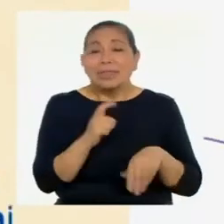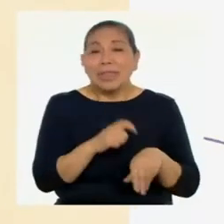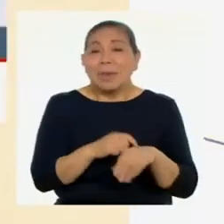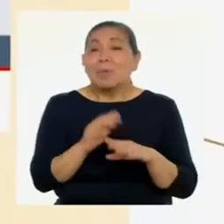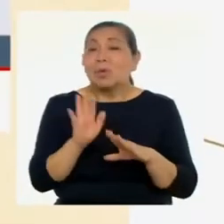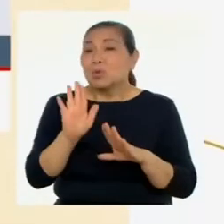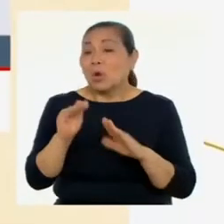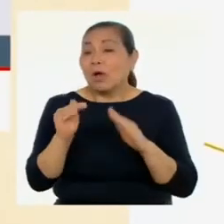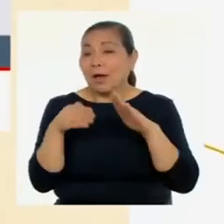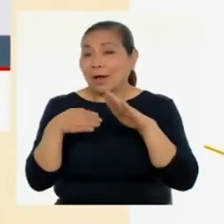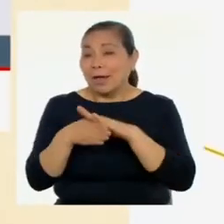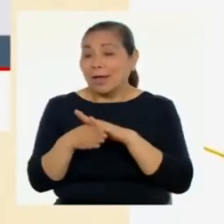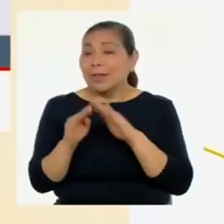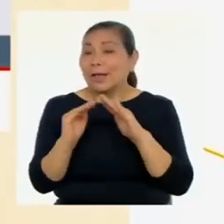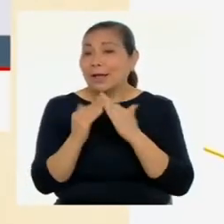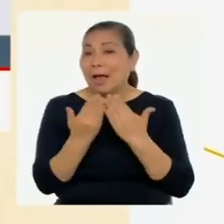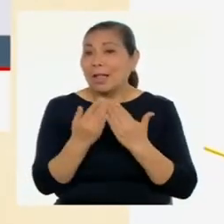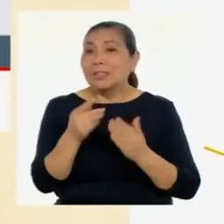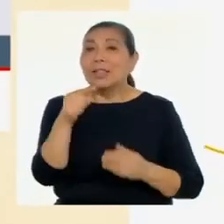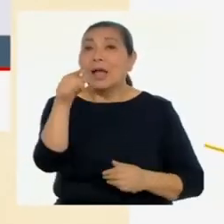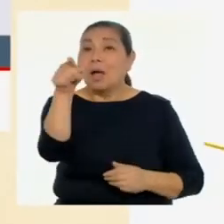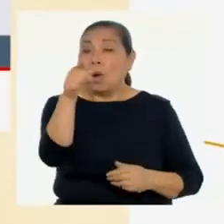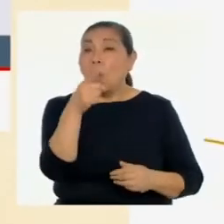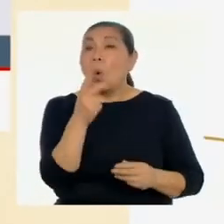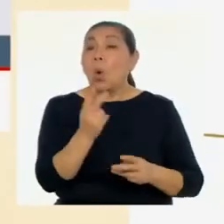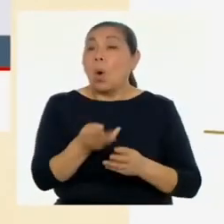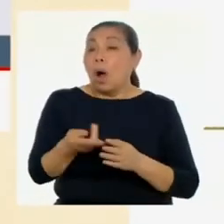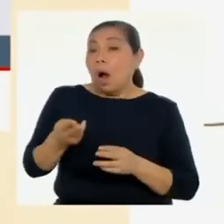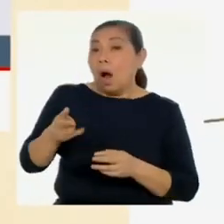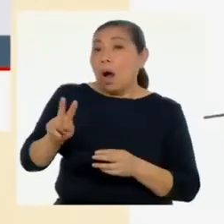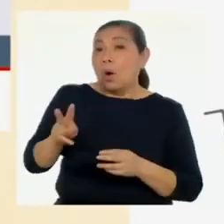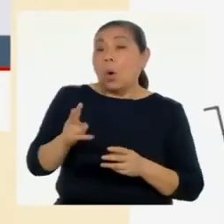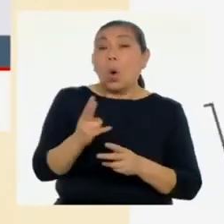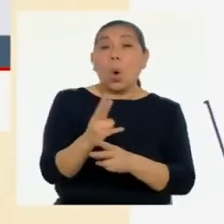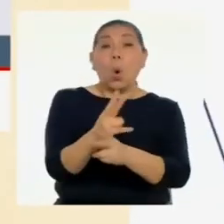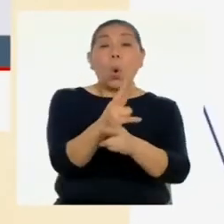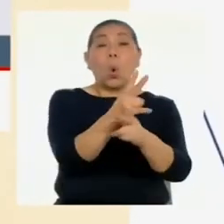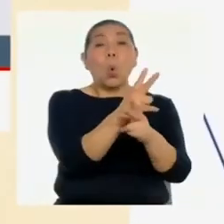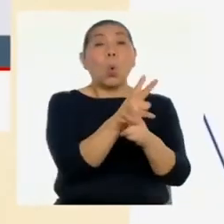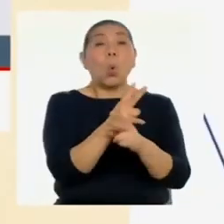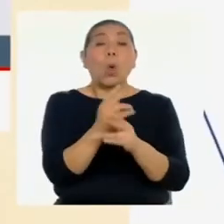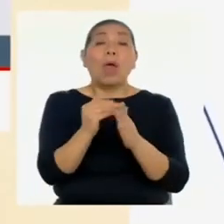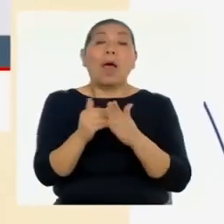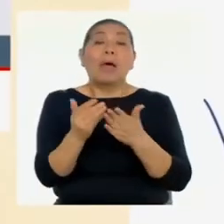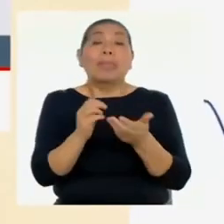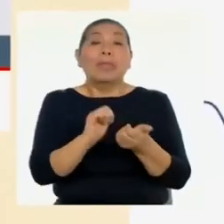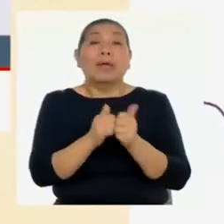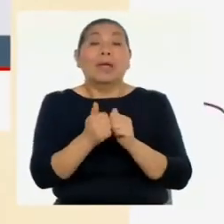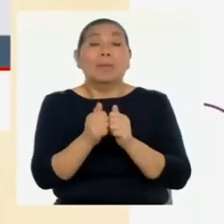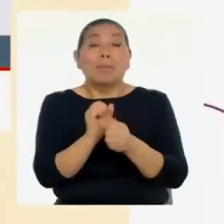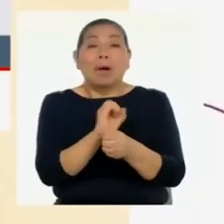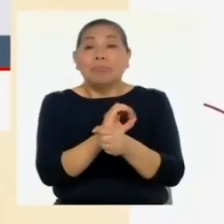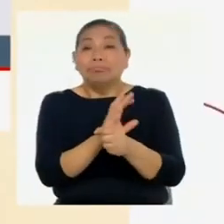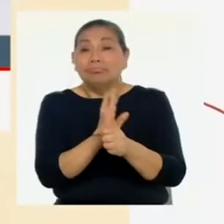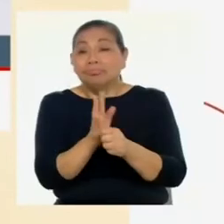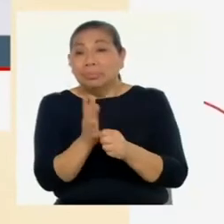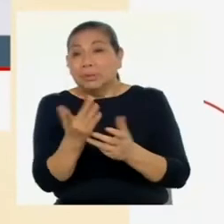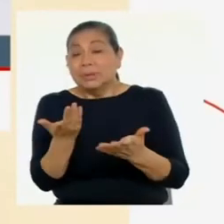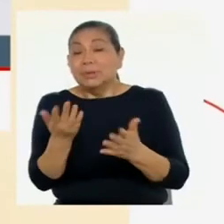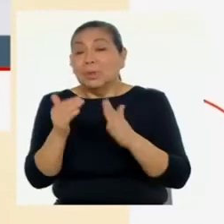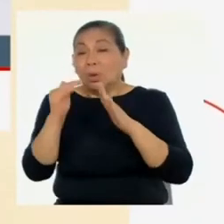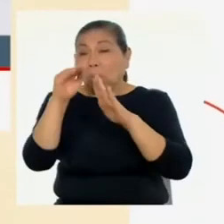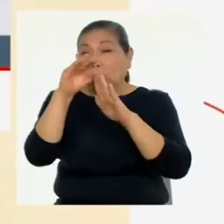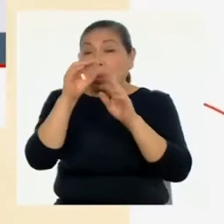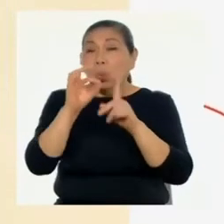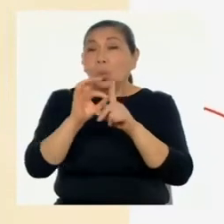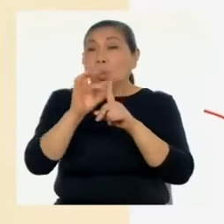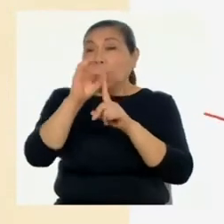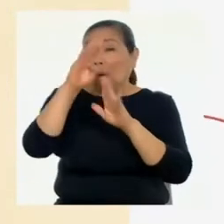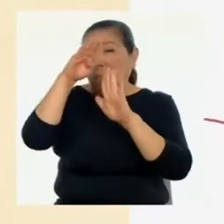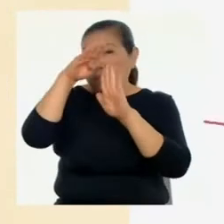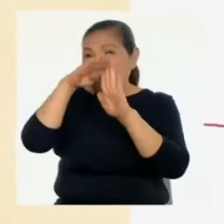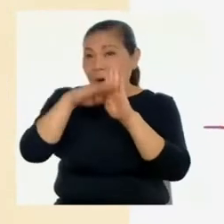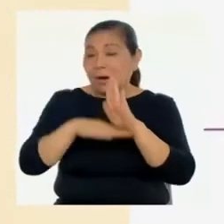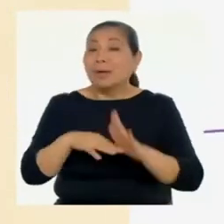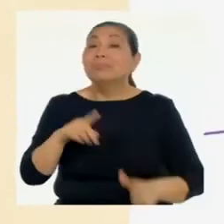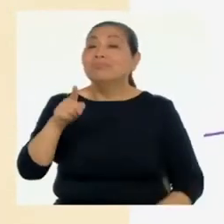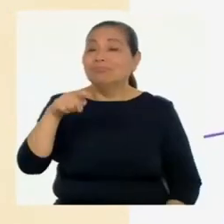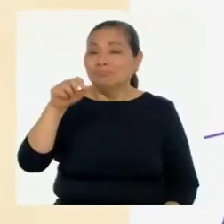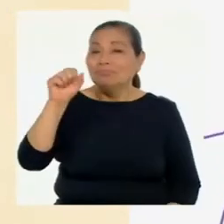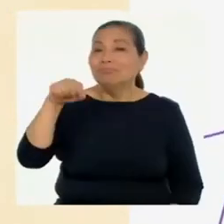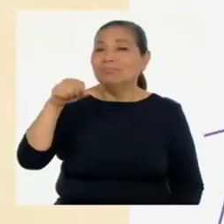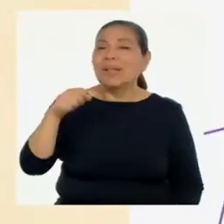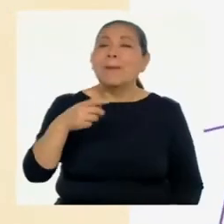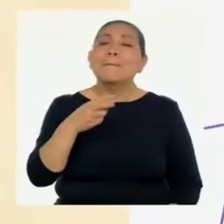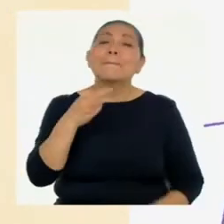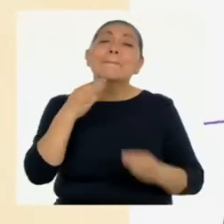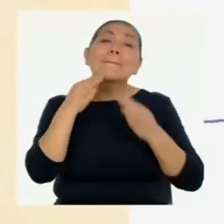pasar tiempo en casa. Y el otro dice que debemos aumentar las precauciones ante el cambio climático y las temperaturas bajas. Muy